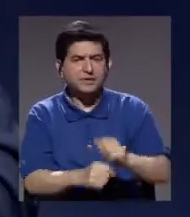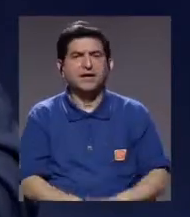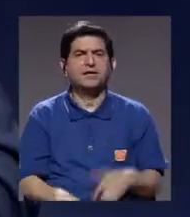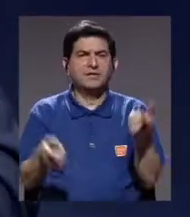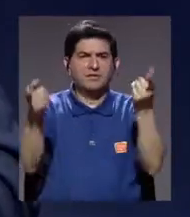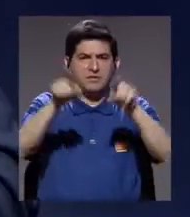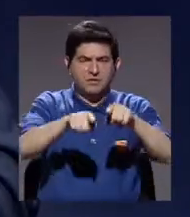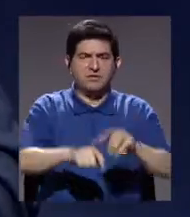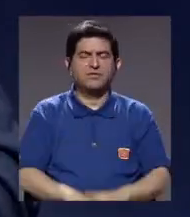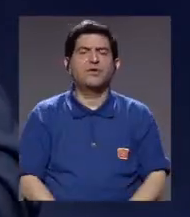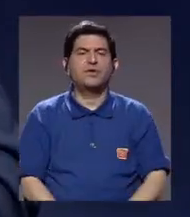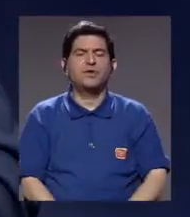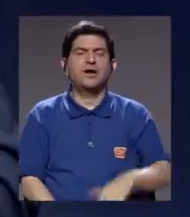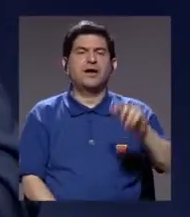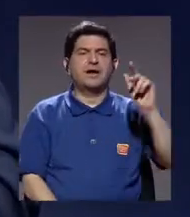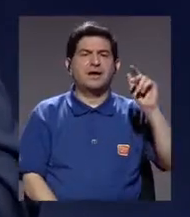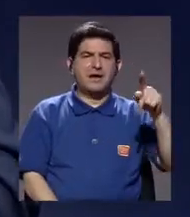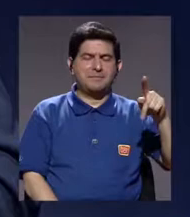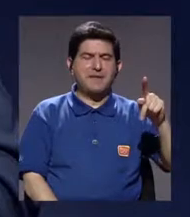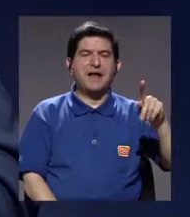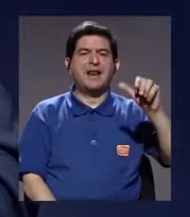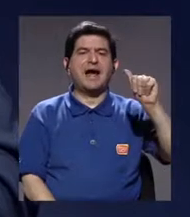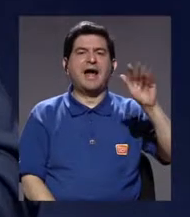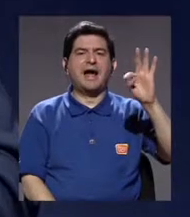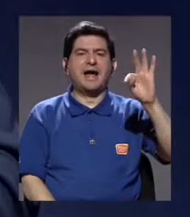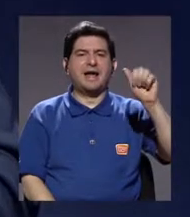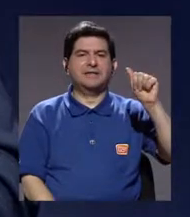por Kemal Atatürk, ¿no?